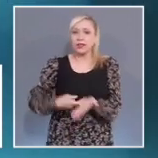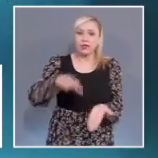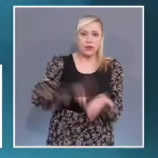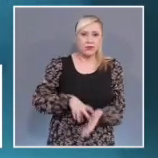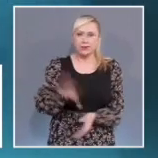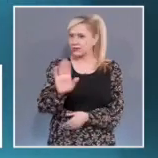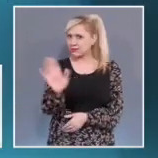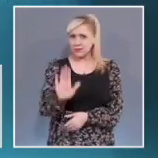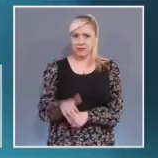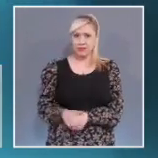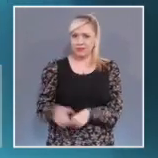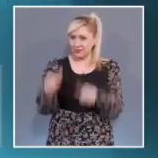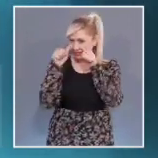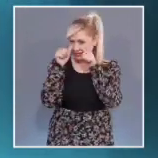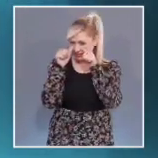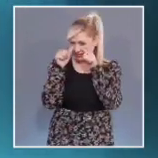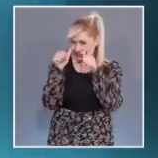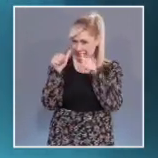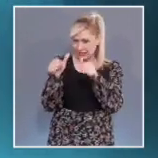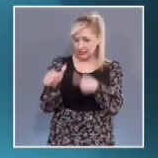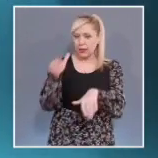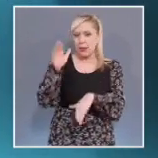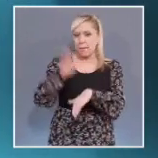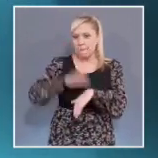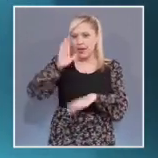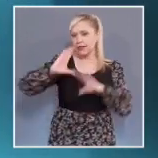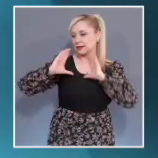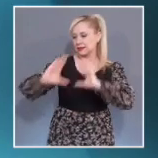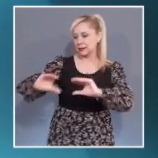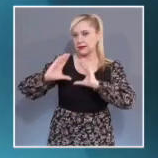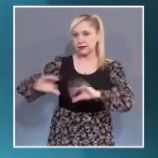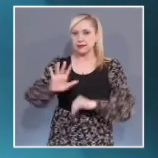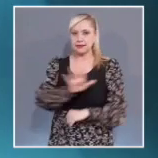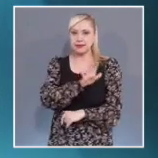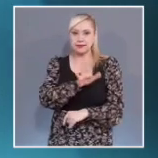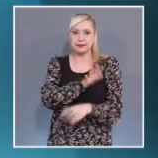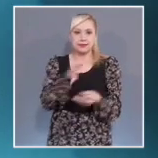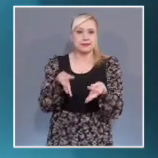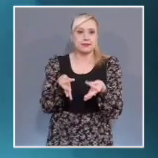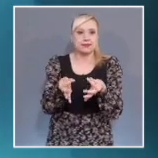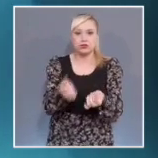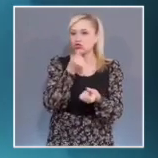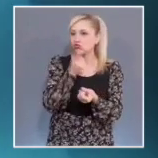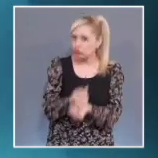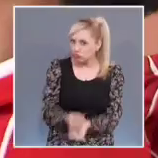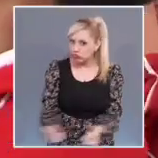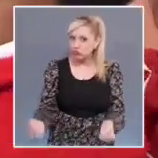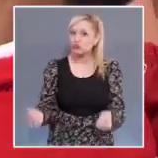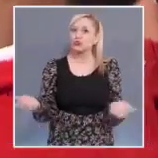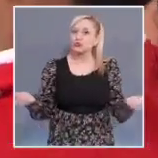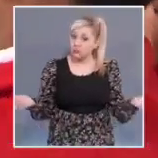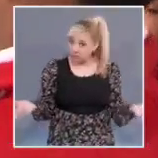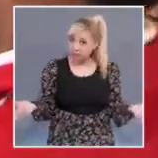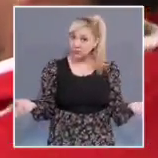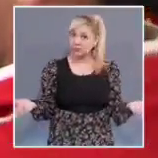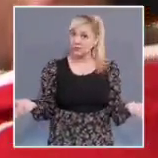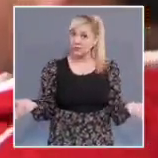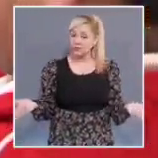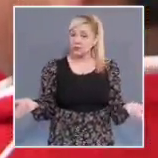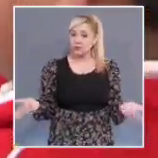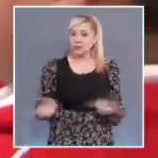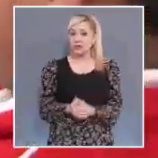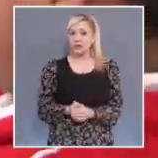y toda su energía la pueda brindar precisamente a la formación de los estudiantes en ese contexto, ¿no? En el marco